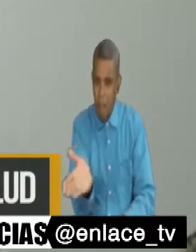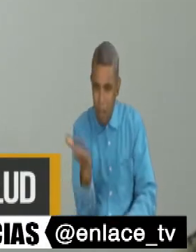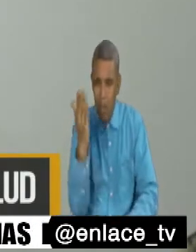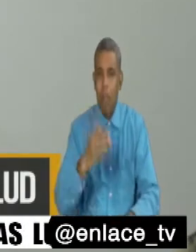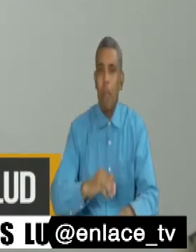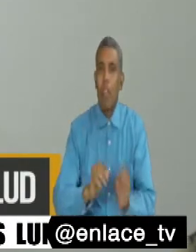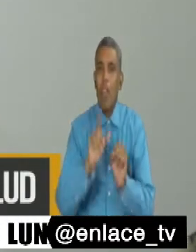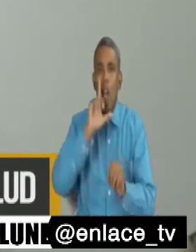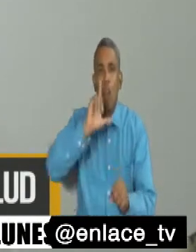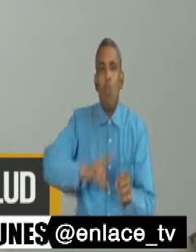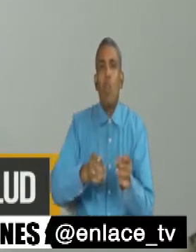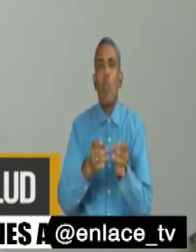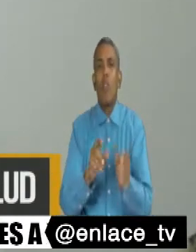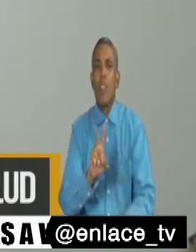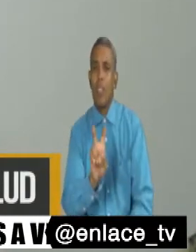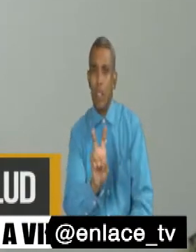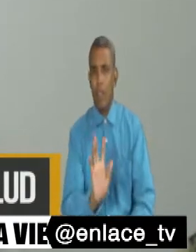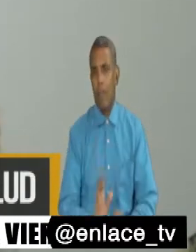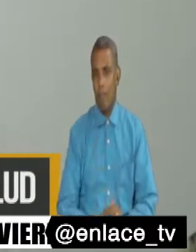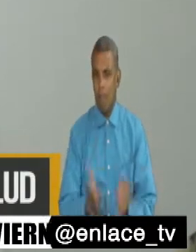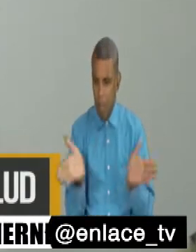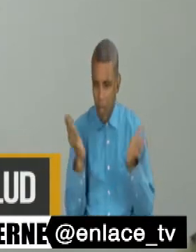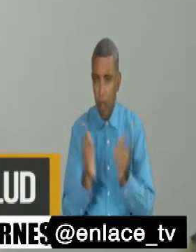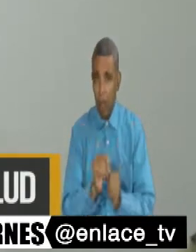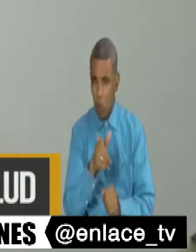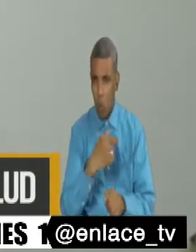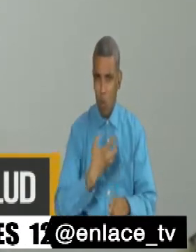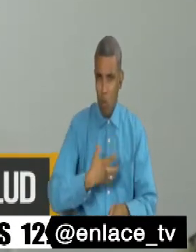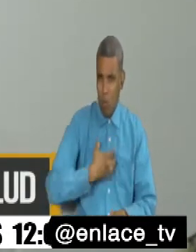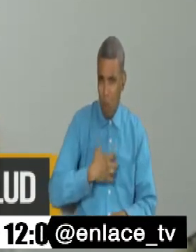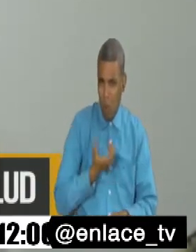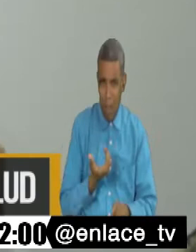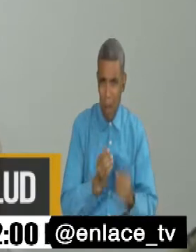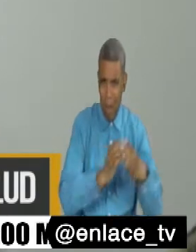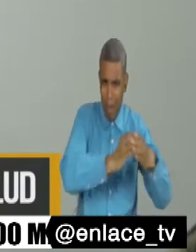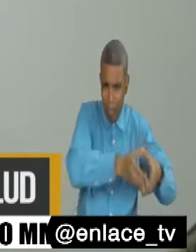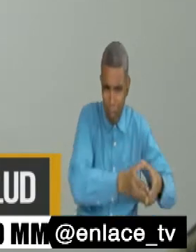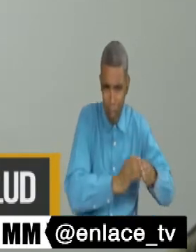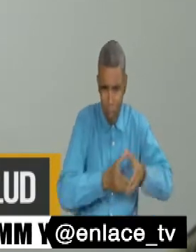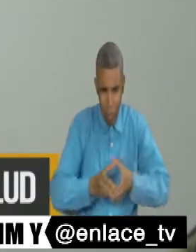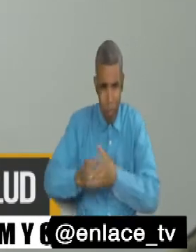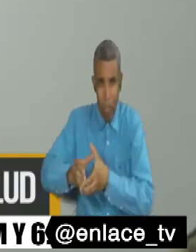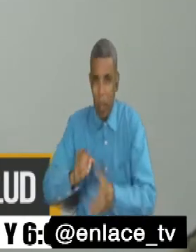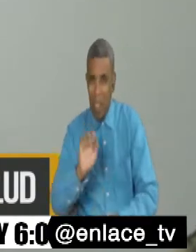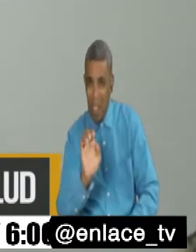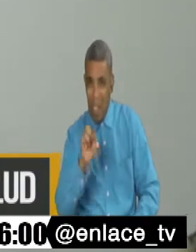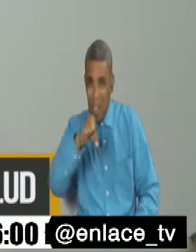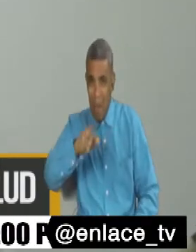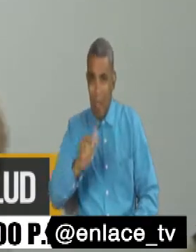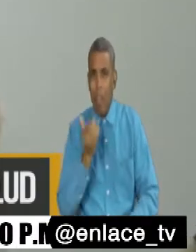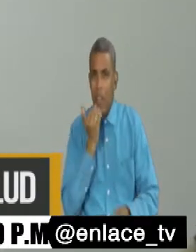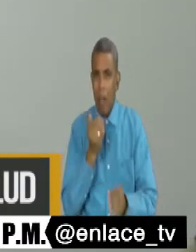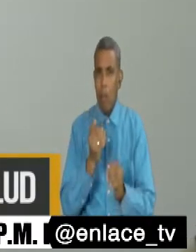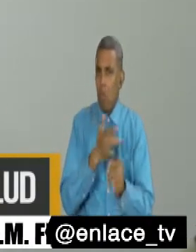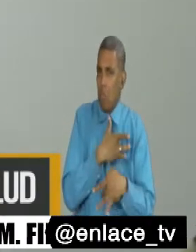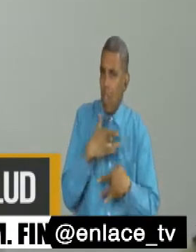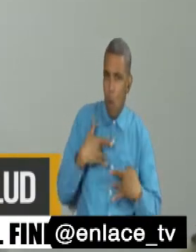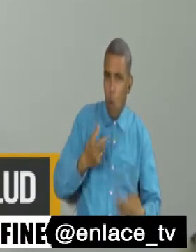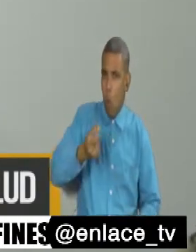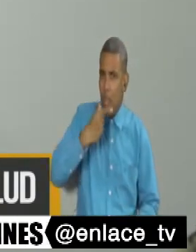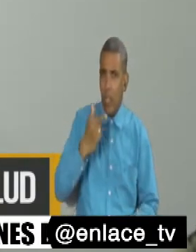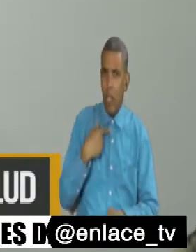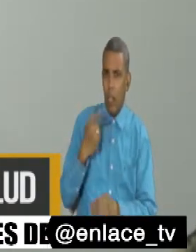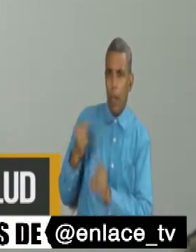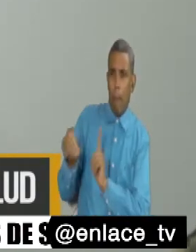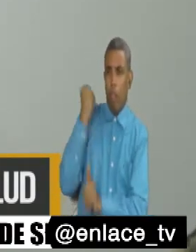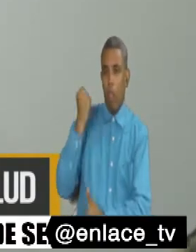del servicio de salud que tengan problemas serios y que los haya negado la prestación oportuna, sencillamente acudan y allí